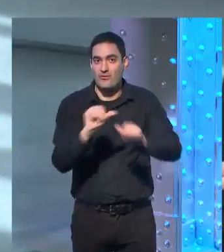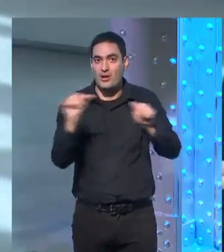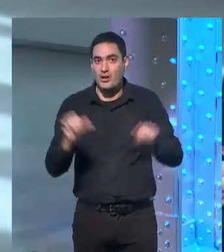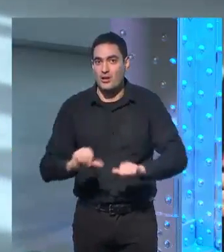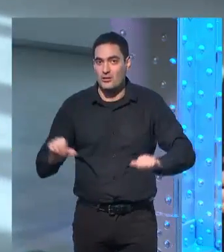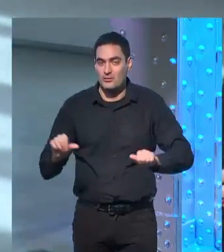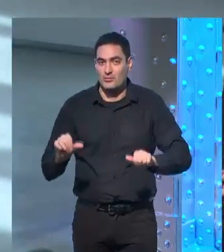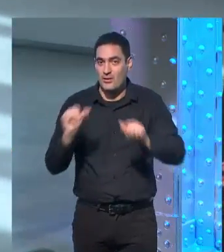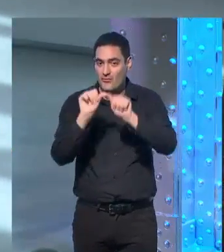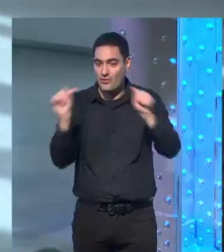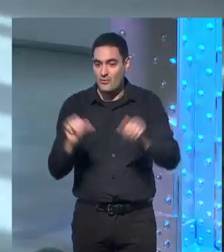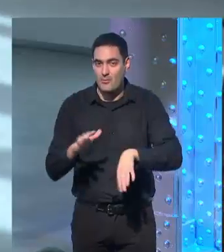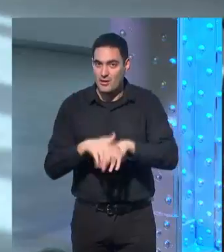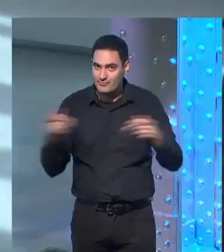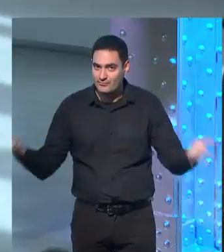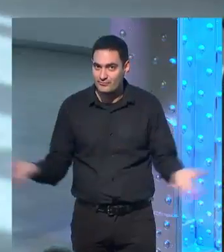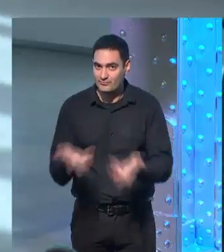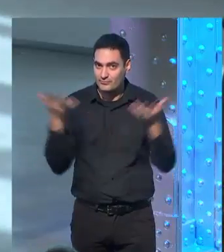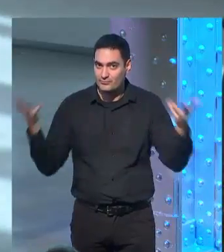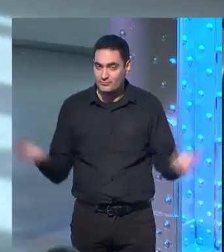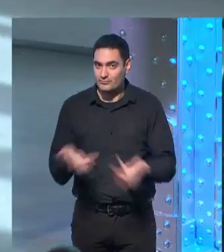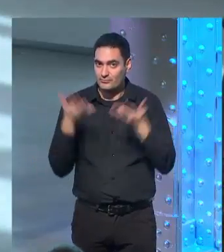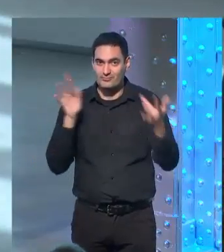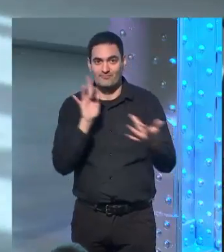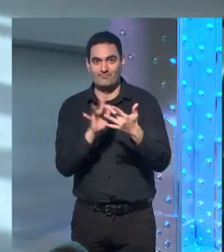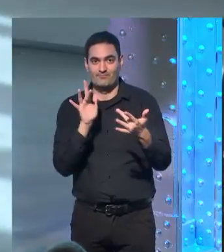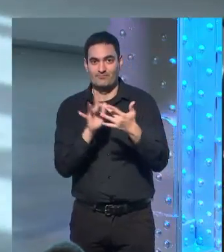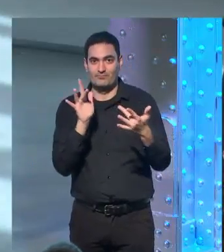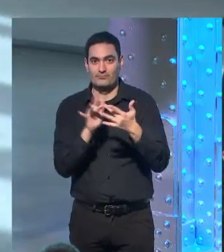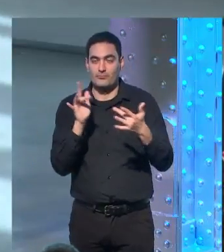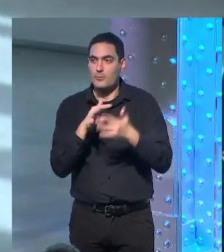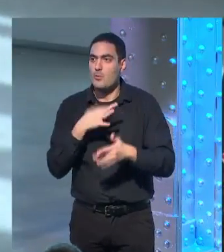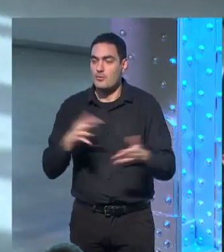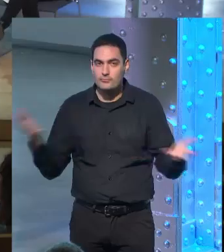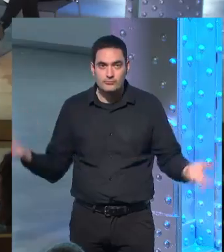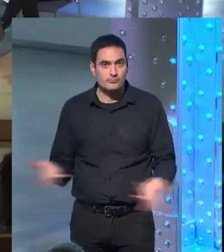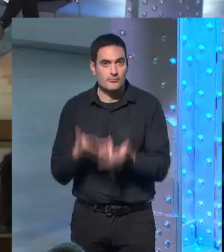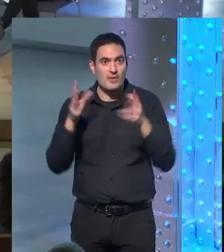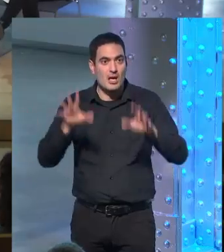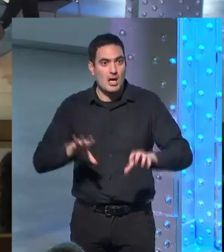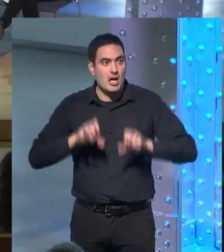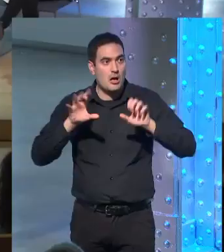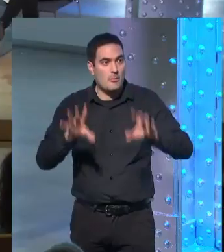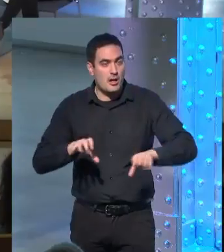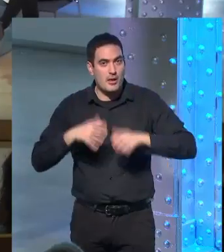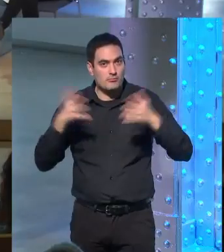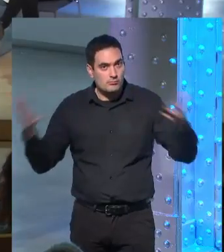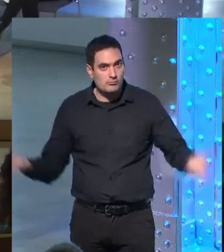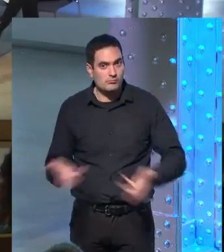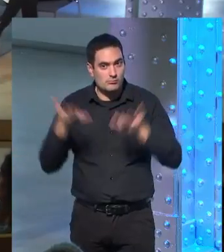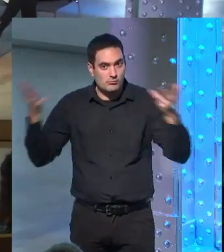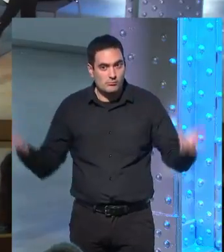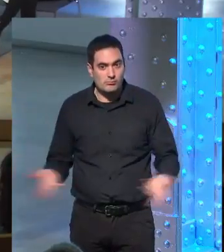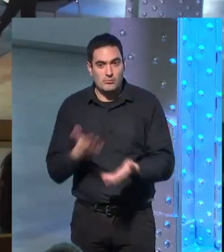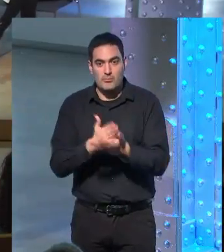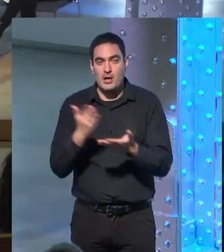manera de fomentar tanto las relaciones, se puede fomentar el aprendizaje, como decíais, es algo que pasa de